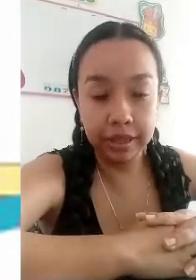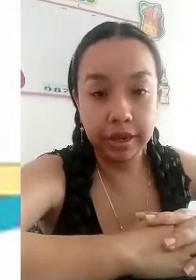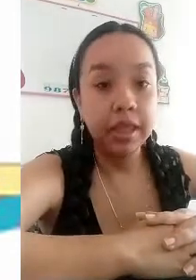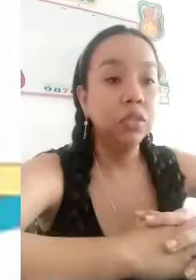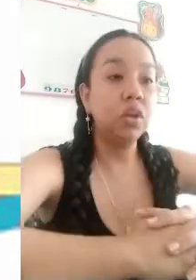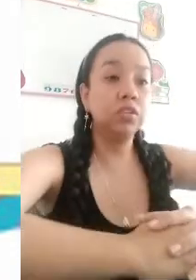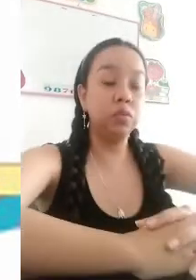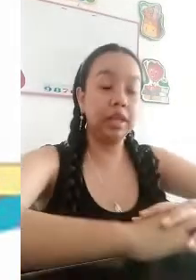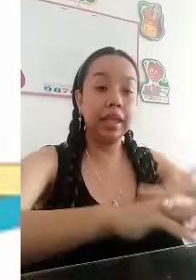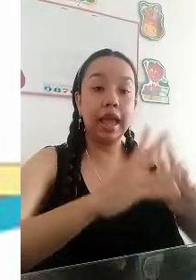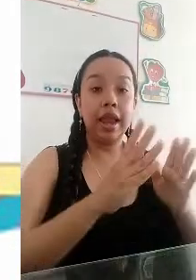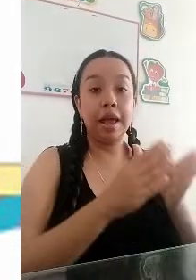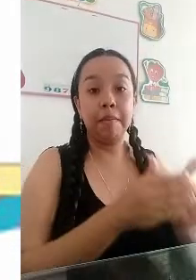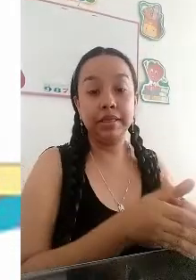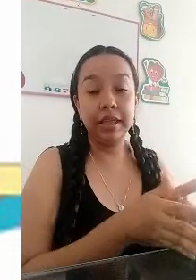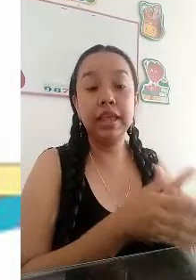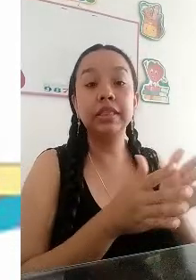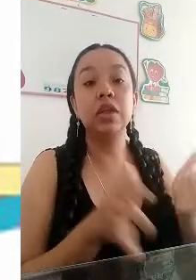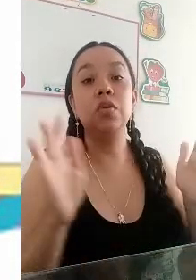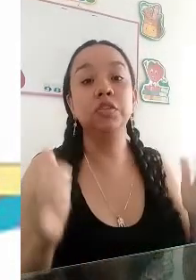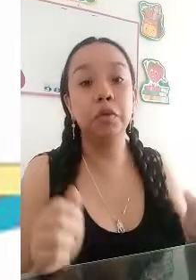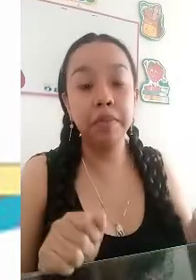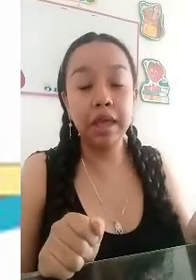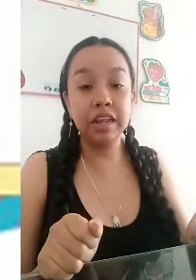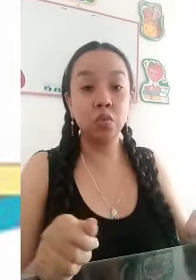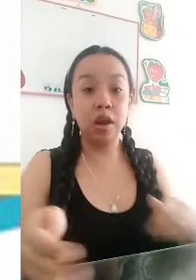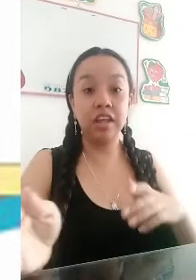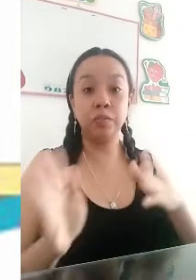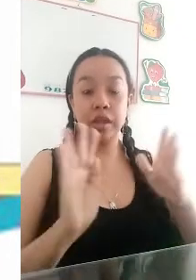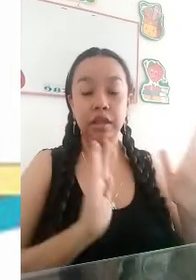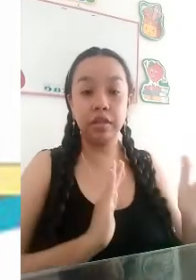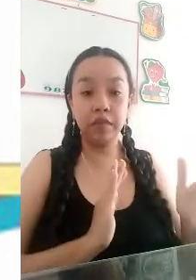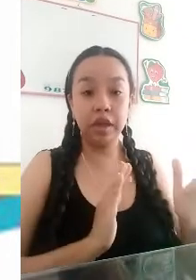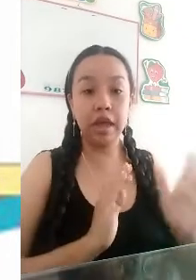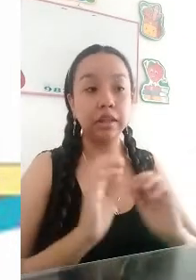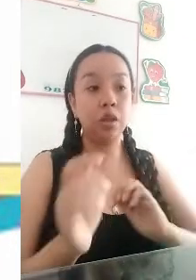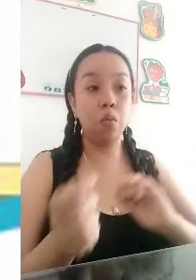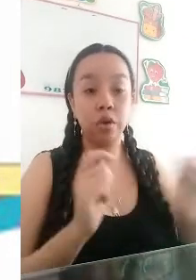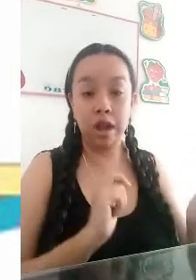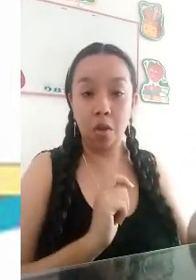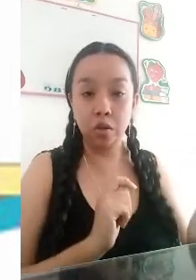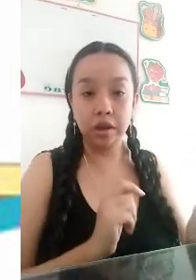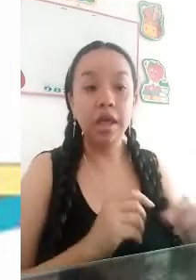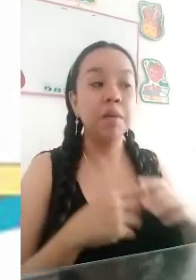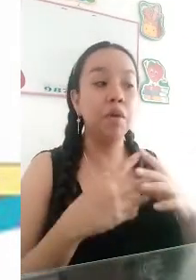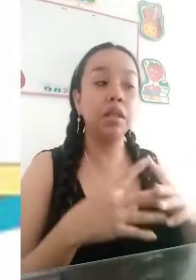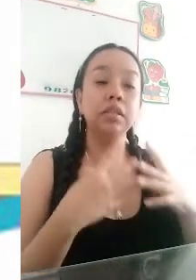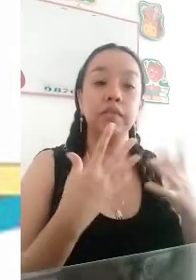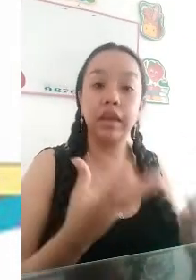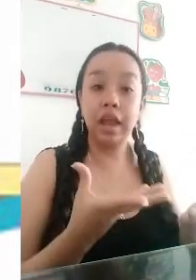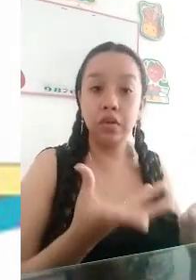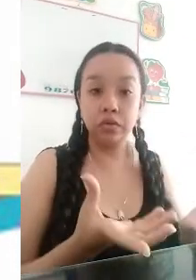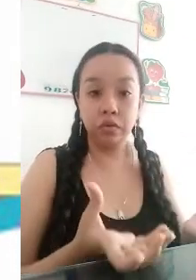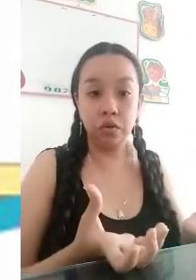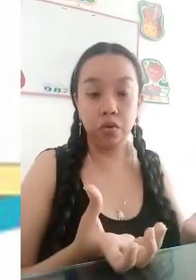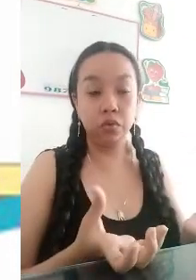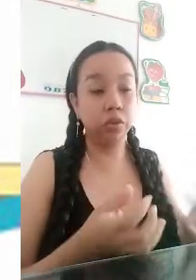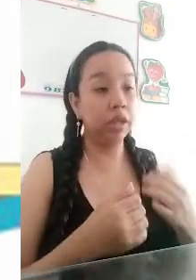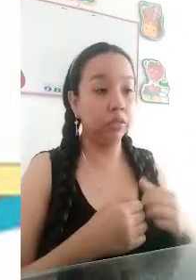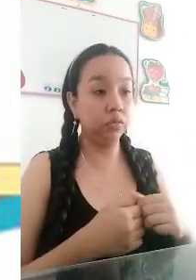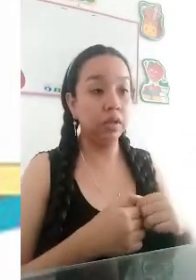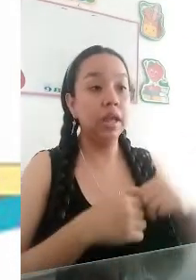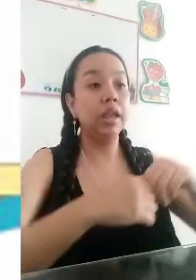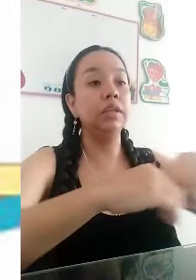la materia. Entonces resulta que la materia tiene unas propiedades las cuales las pueden identificar de una a la otra, puede identificar